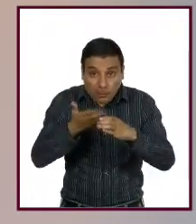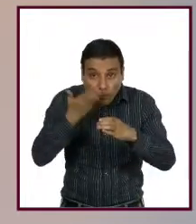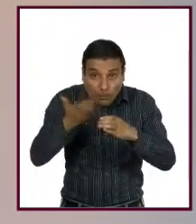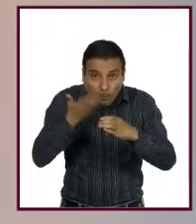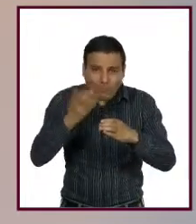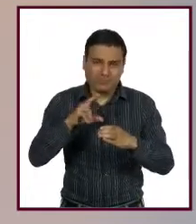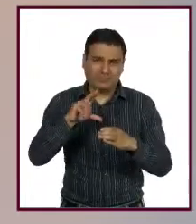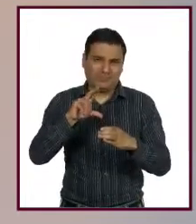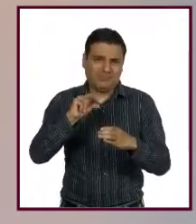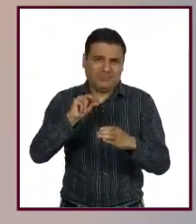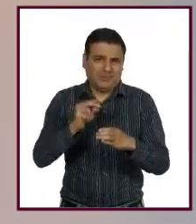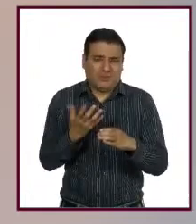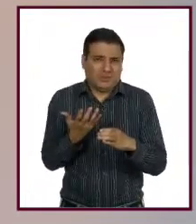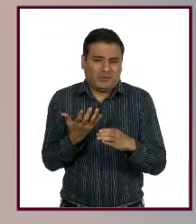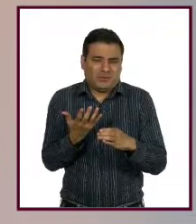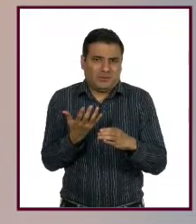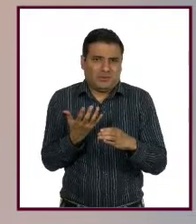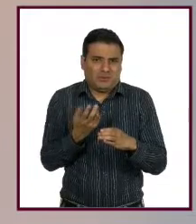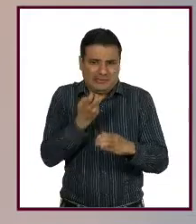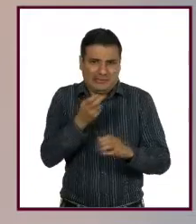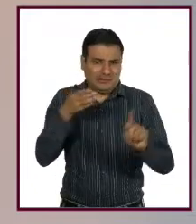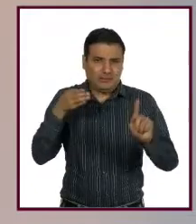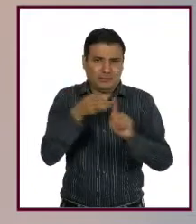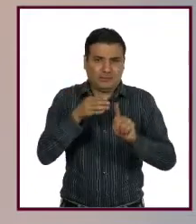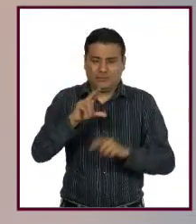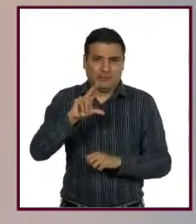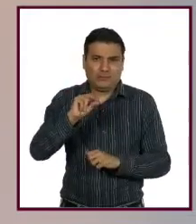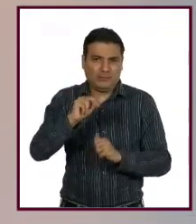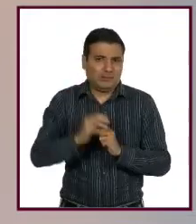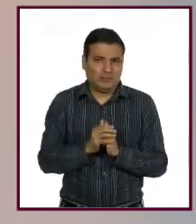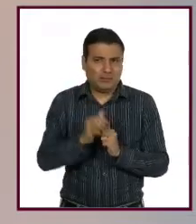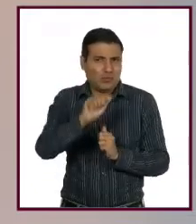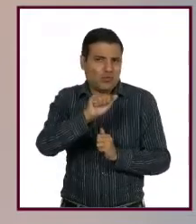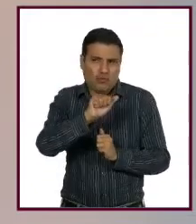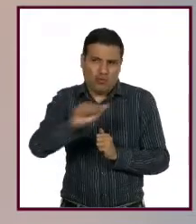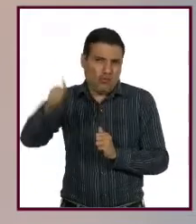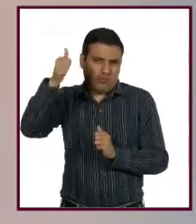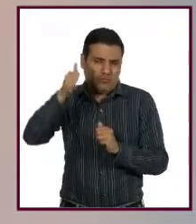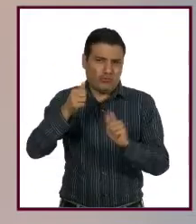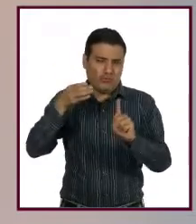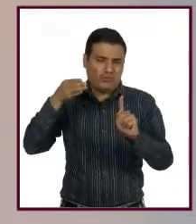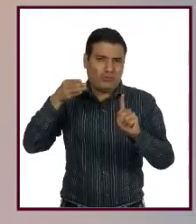nuestro cuerpo, para el consumo humano. Se ubicaron para otro tipo de